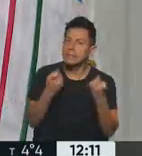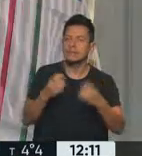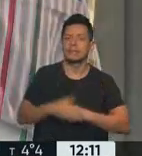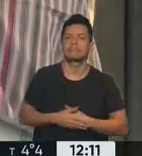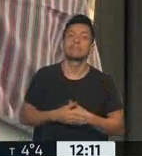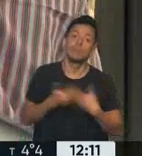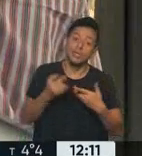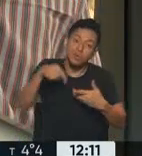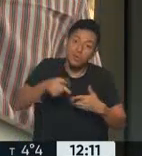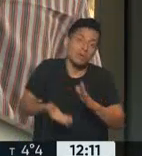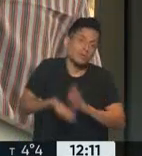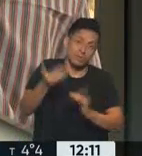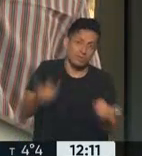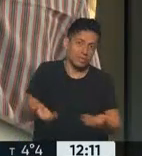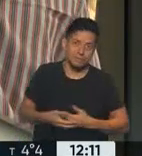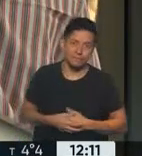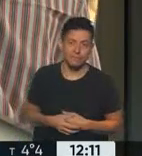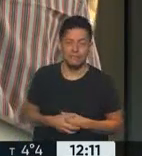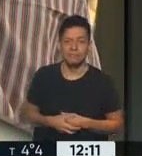llegado a la conclusión hoy, ¿no?